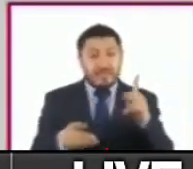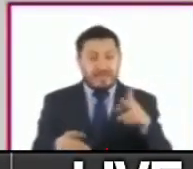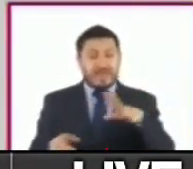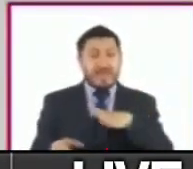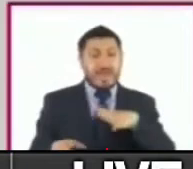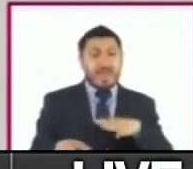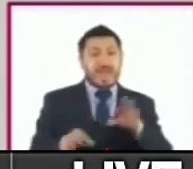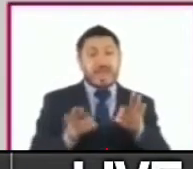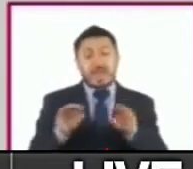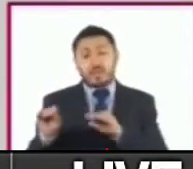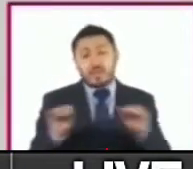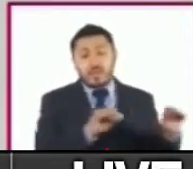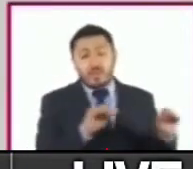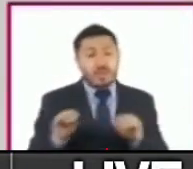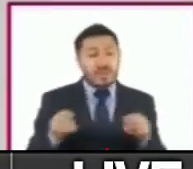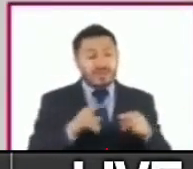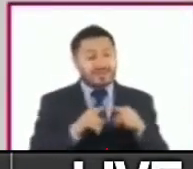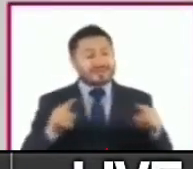de movimiento.